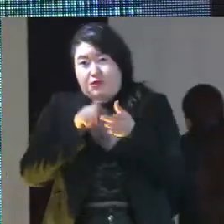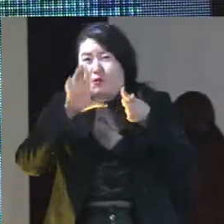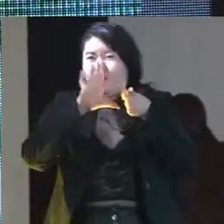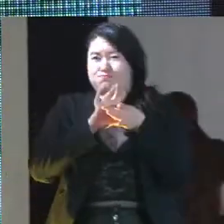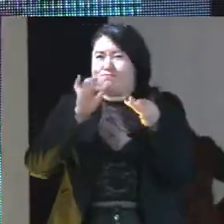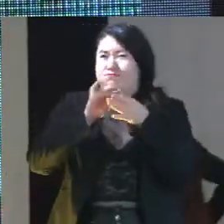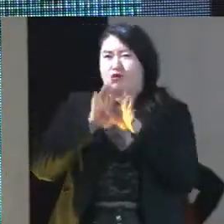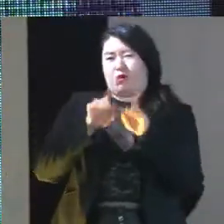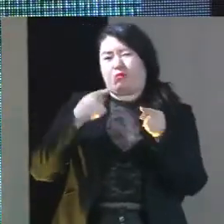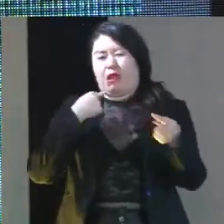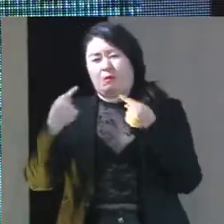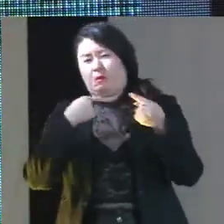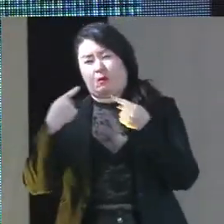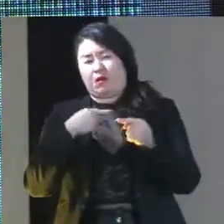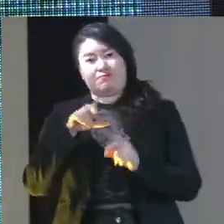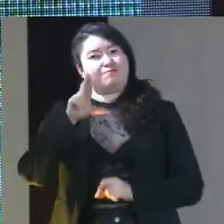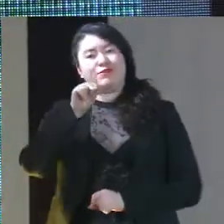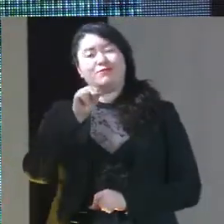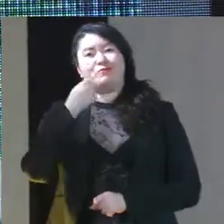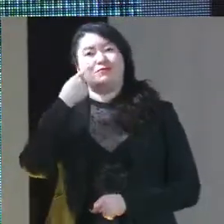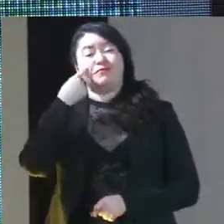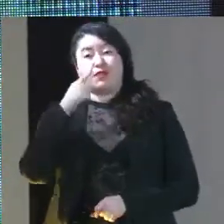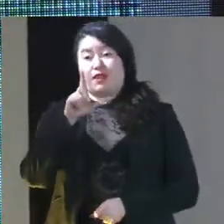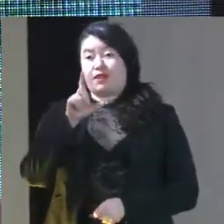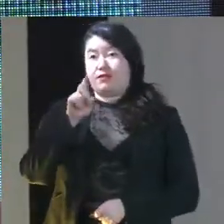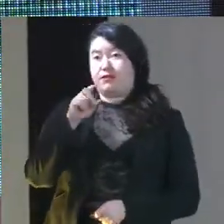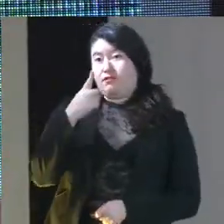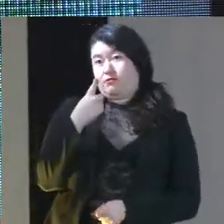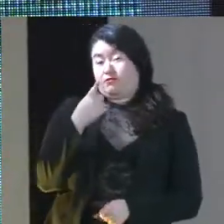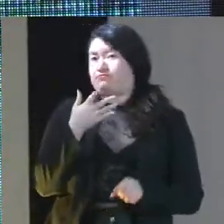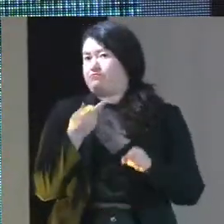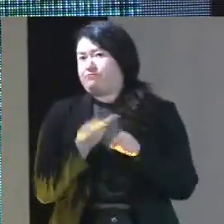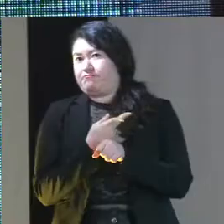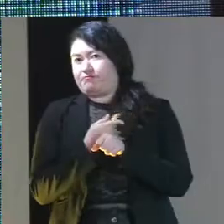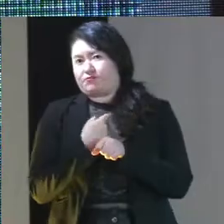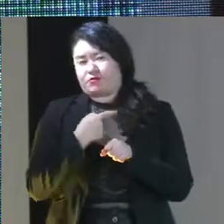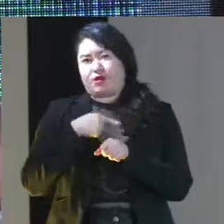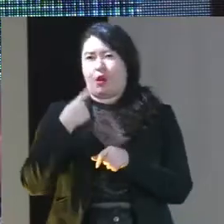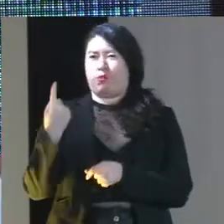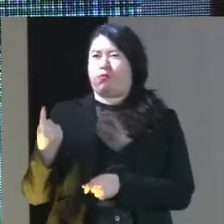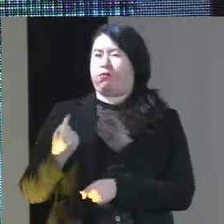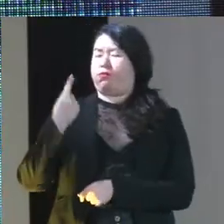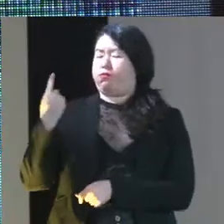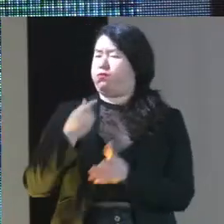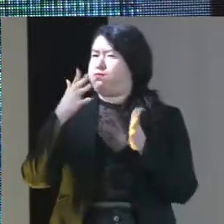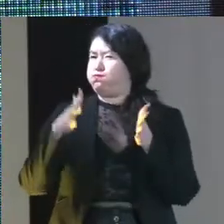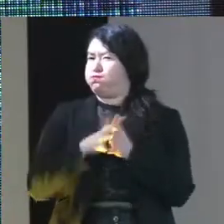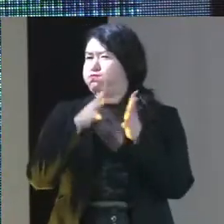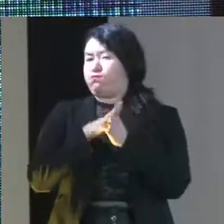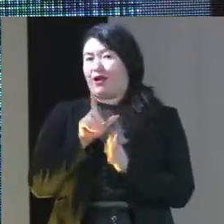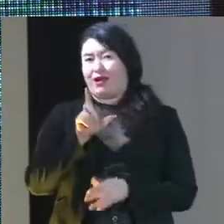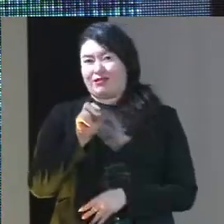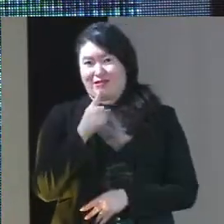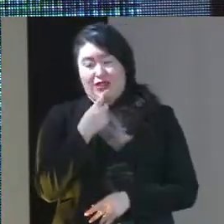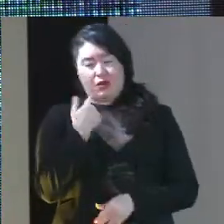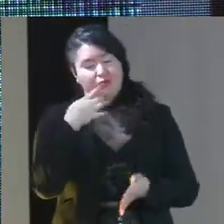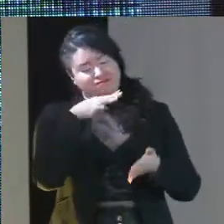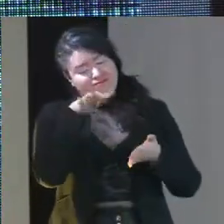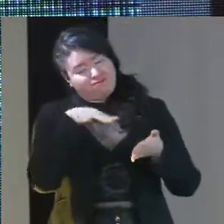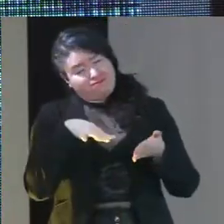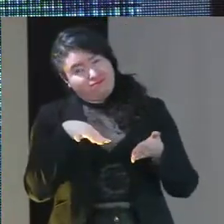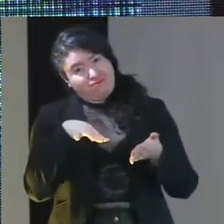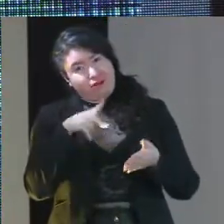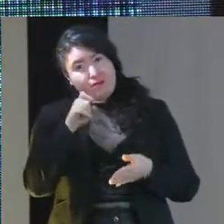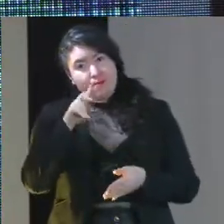En el capítulo 31, titulado sintomáticamente Guerra sin fin, lleguen ustedes al 31 y leerán esto, Pedro